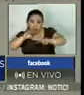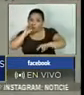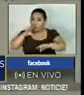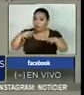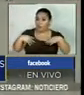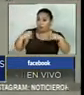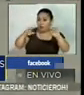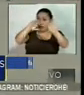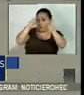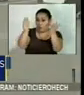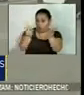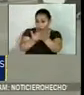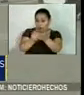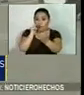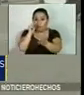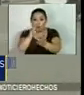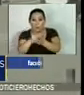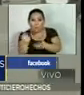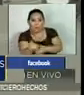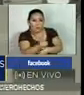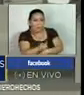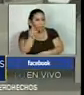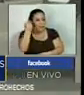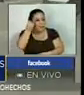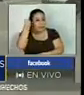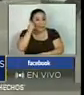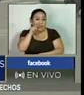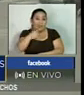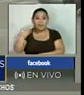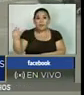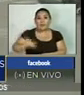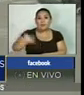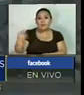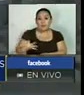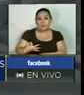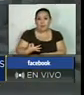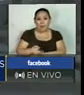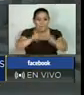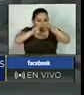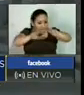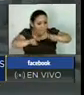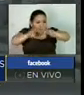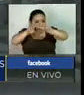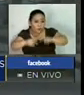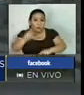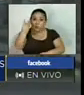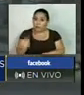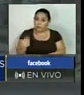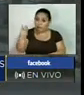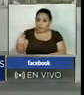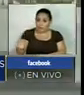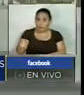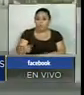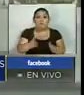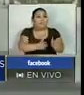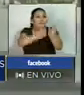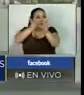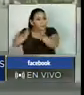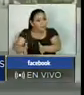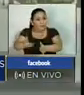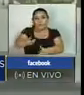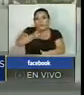absolutamente todos los gobiernos y la ciudadanía además, es que se necesita realizar pruebas constantes. Eso por un lado. Por otro lado,